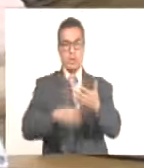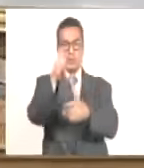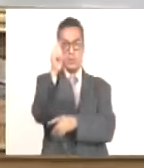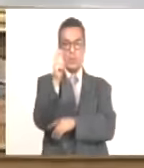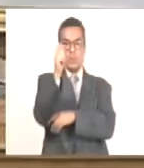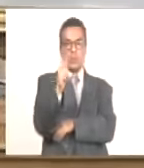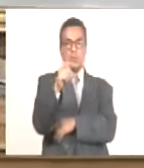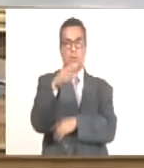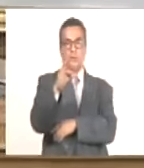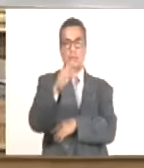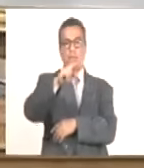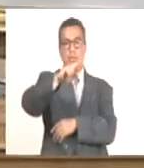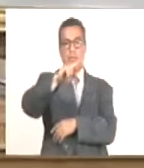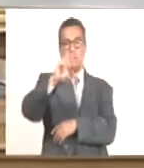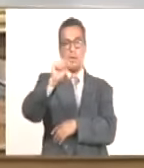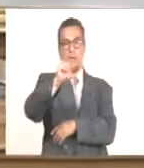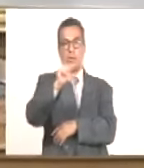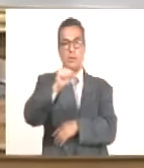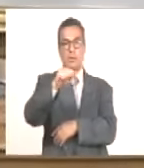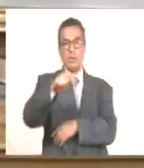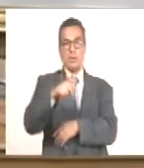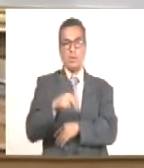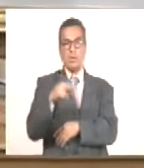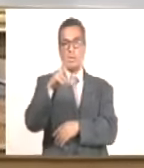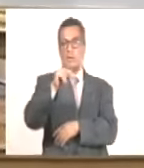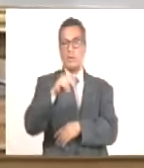diputado Figuera. Ah, no vino.